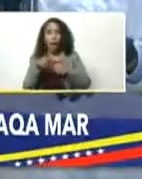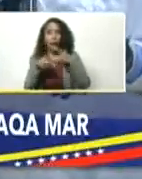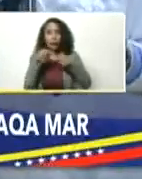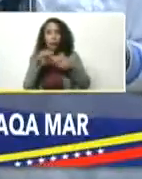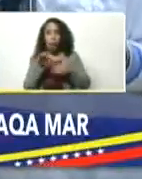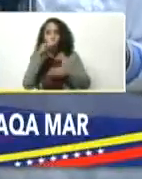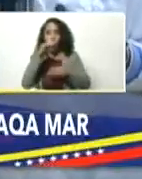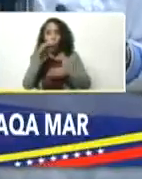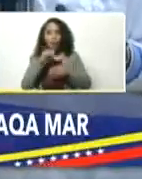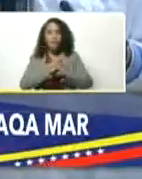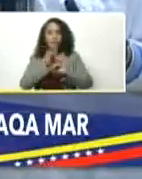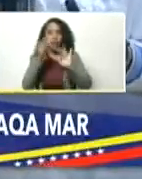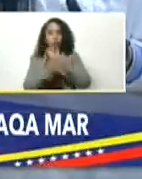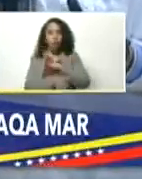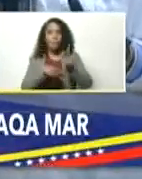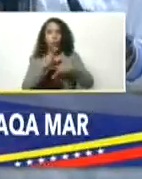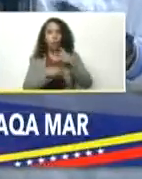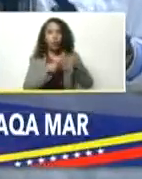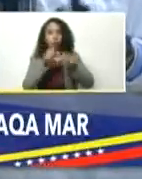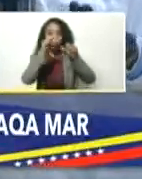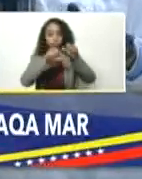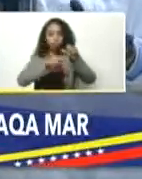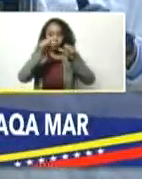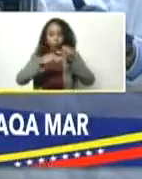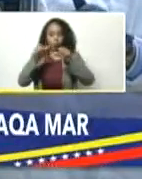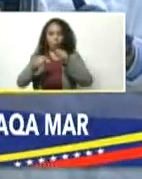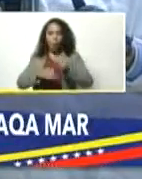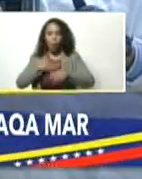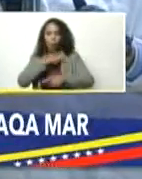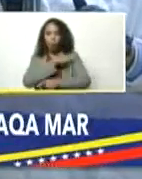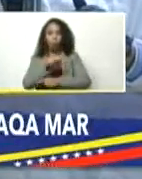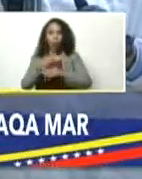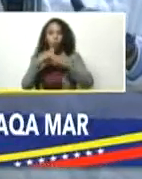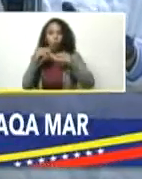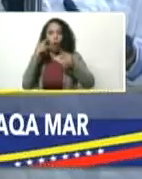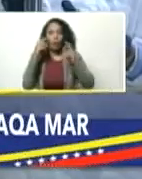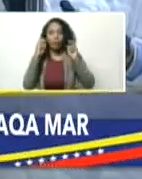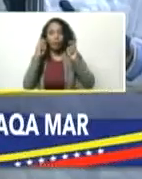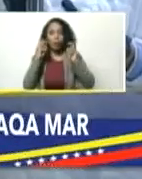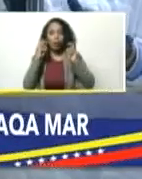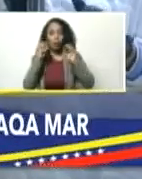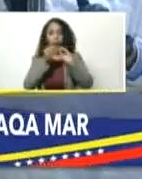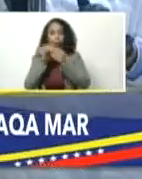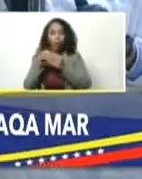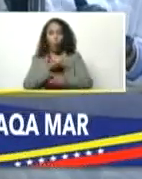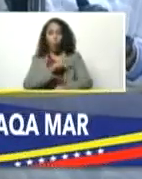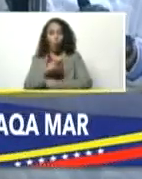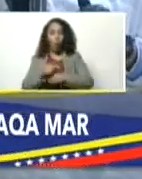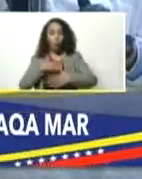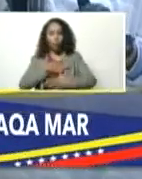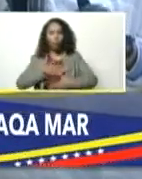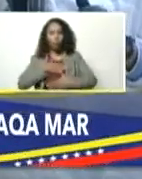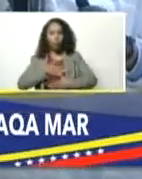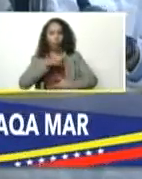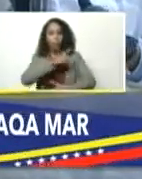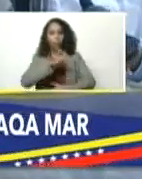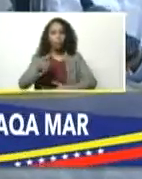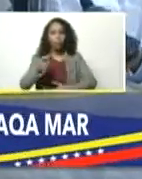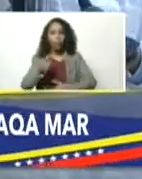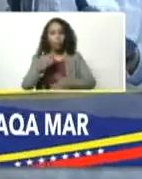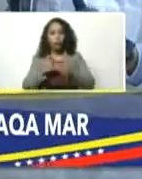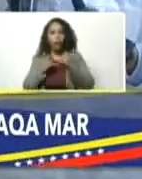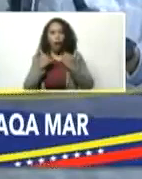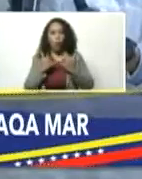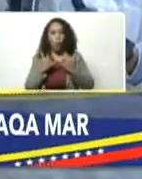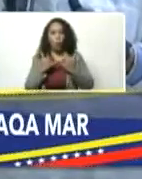para finalmente pasar por un proceso de revisión para poder cumplir con todos los parámetros de calidad y así cumplir con las satisfacciones del cliente. Voy a pasarles